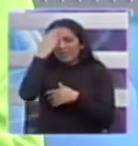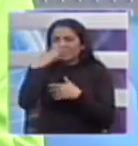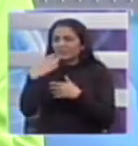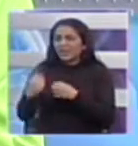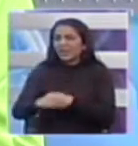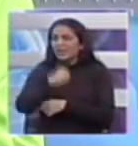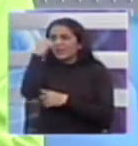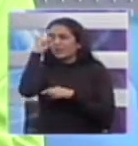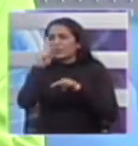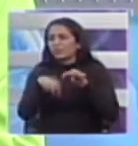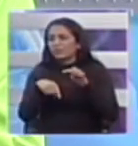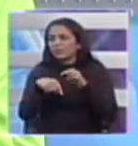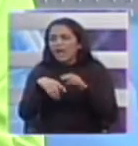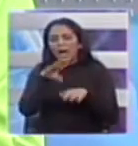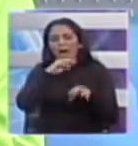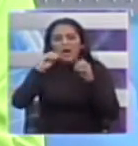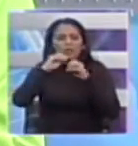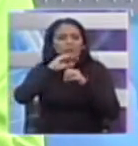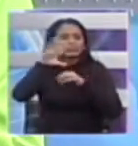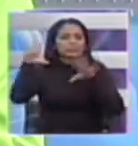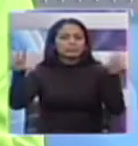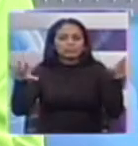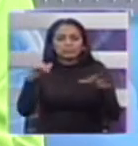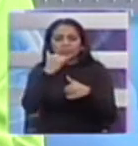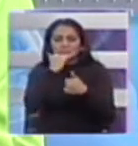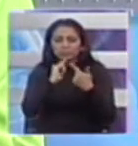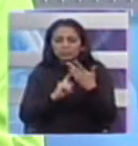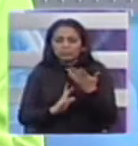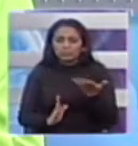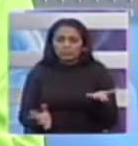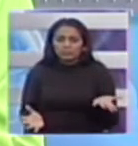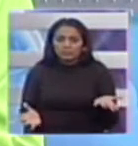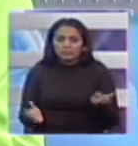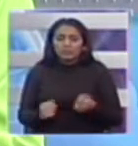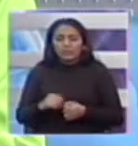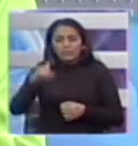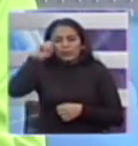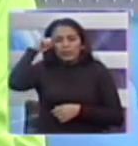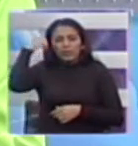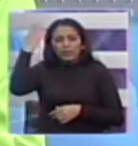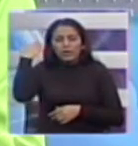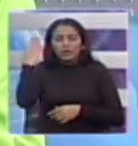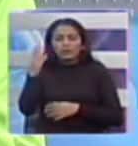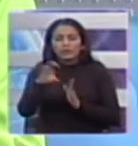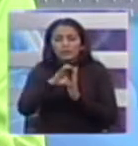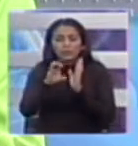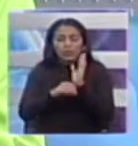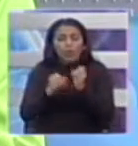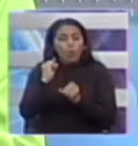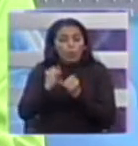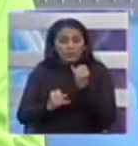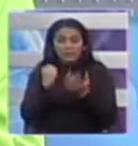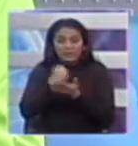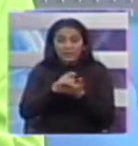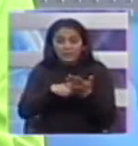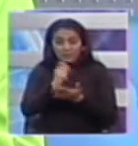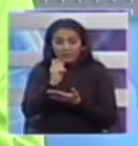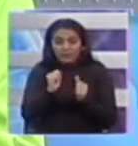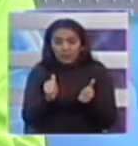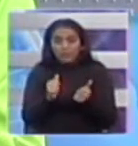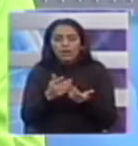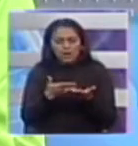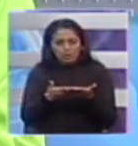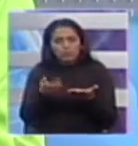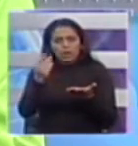retroceda en amplios derechos que lo hemos conseguido en nuestra última Constitución de Montecristi. Por lo tanto, hay que conocer bien y hay que estudiar muy bien las